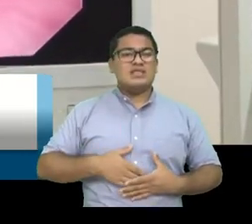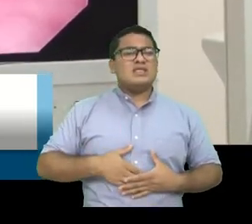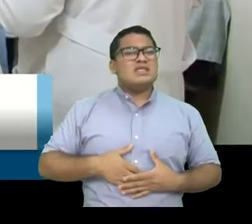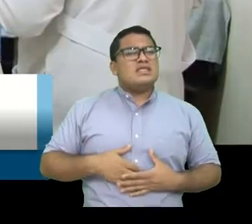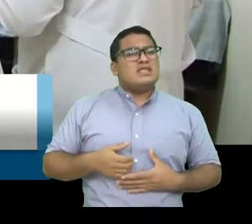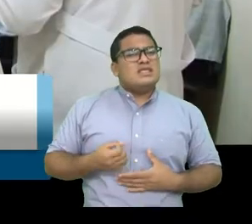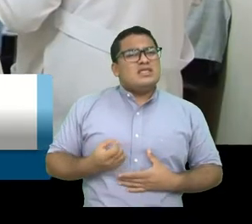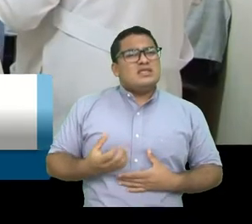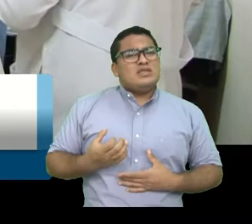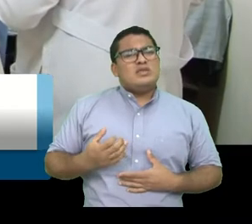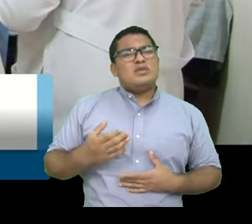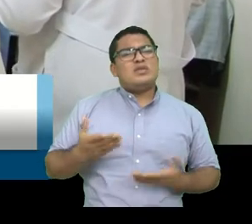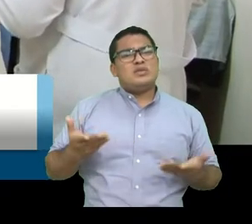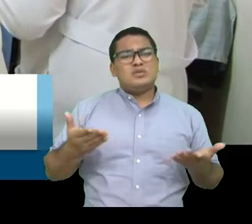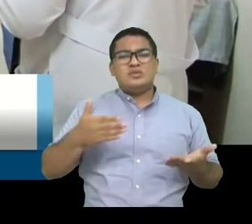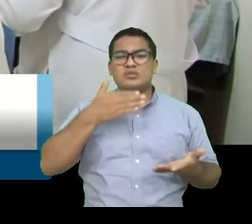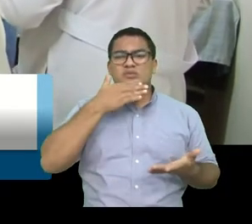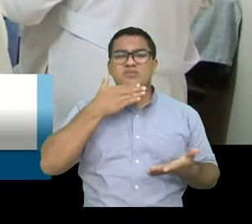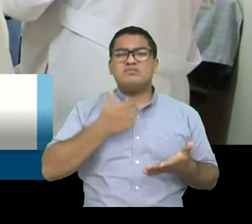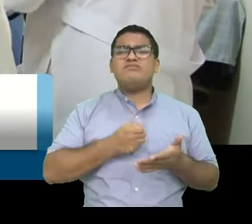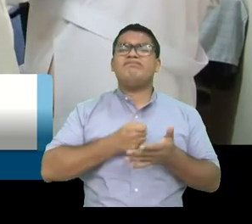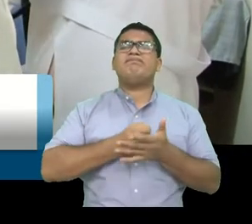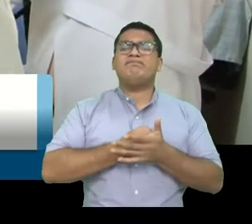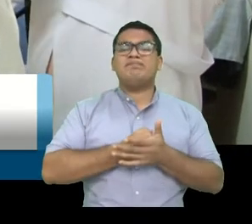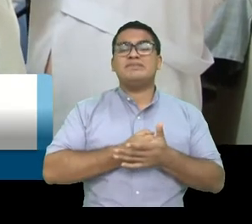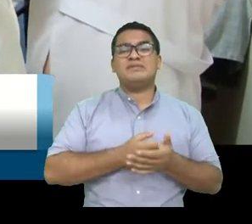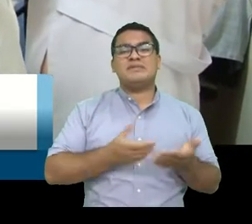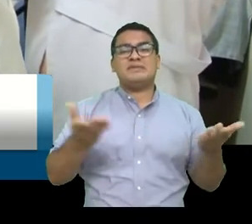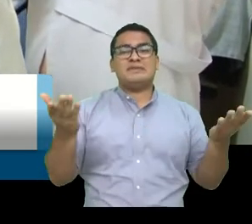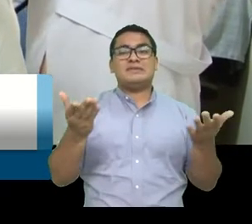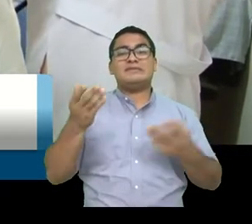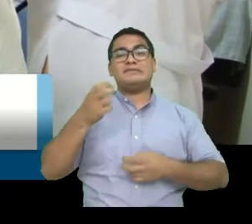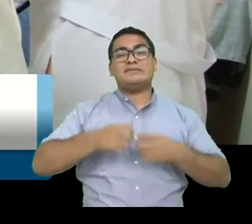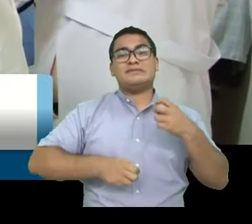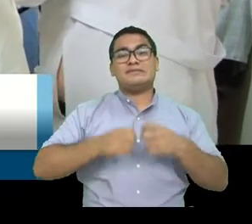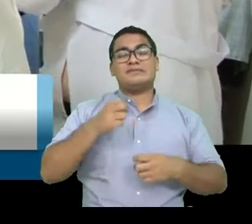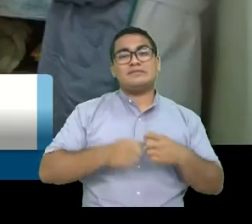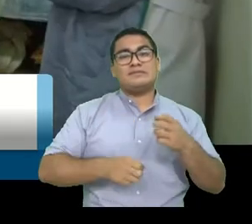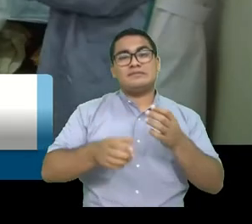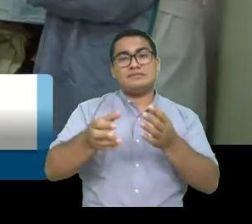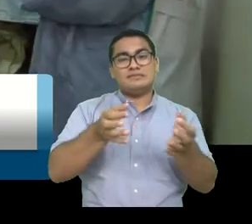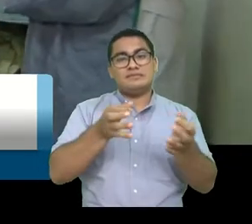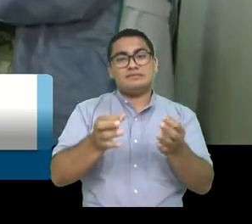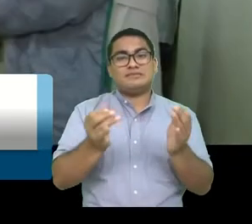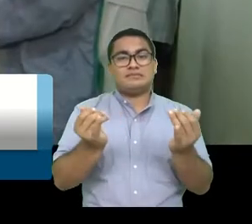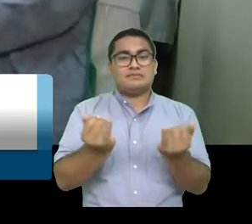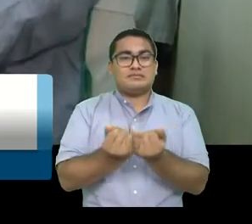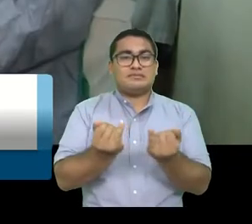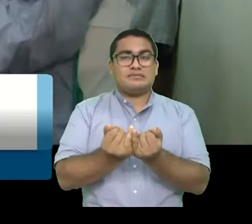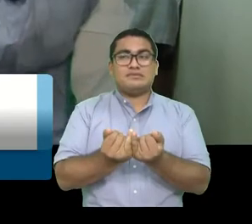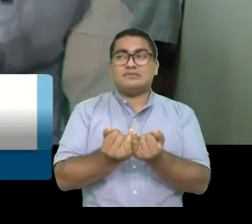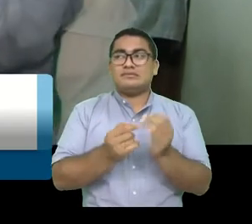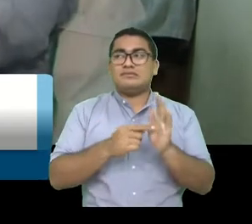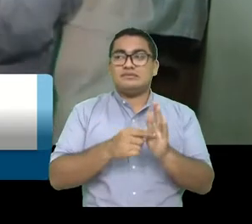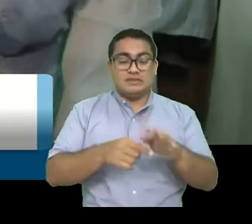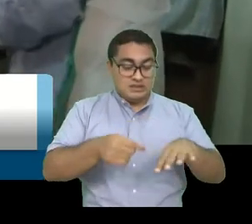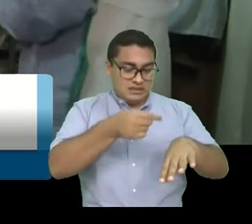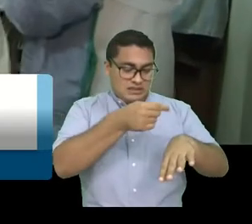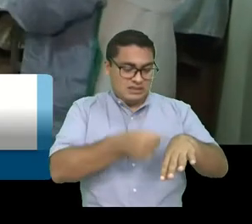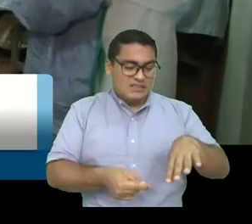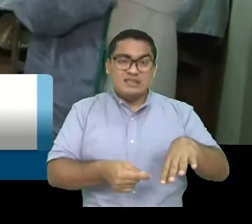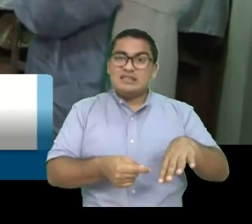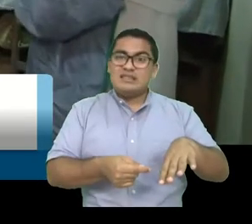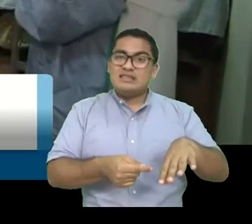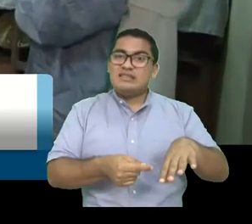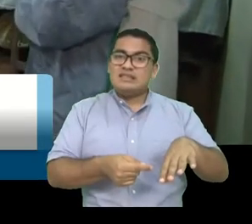Se inflama, ¿verdad? Así es. La mucosa sufre un daño. Imagínate una lesión en la piel, vos mirás